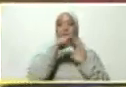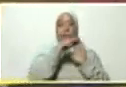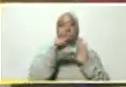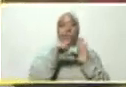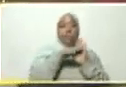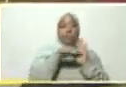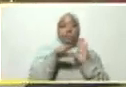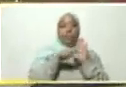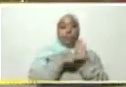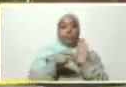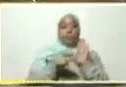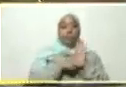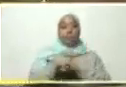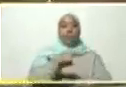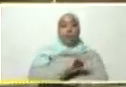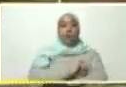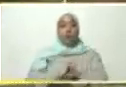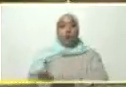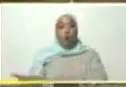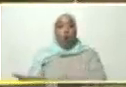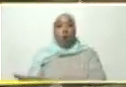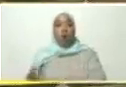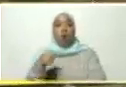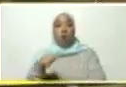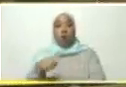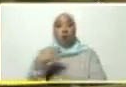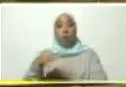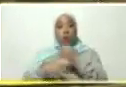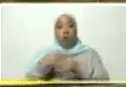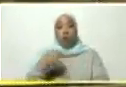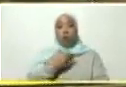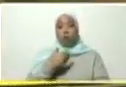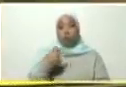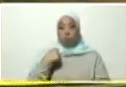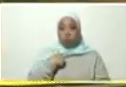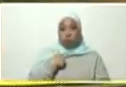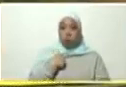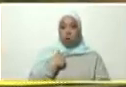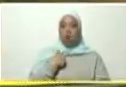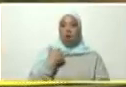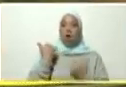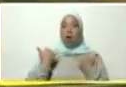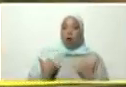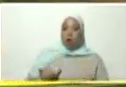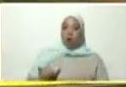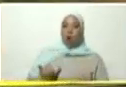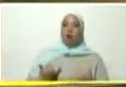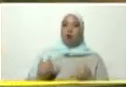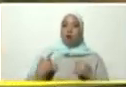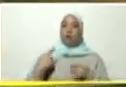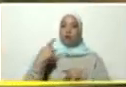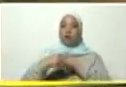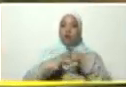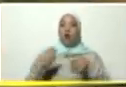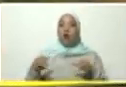en el sentido de venir desde las bases de la calle Primero calle comunidad vc vamos ahora a los equipos políticos estadales